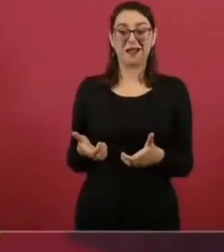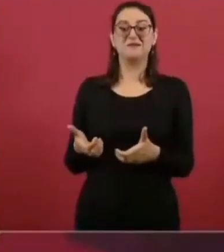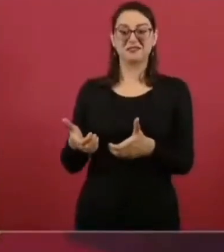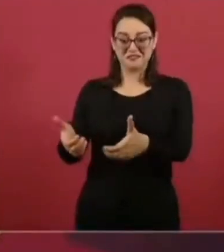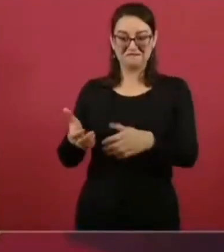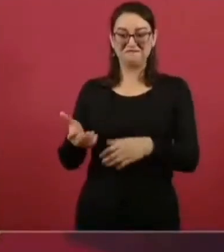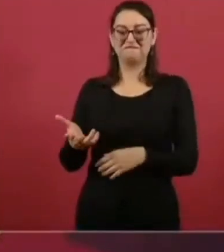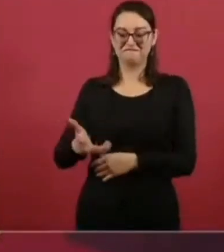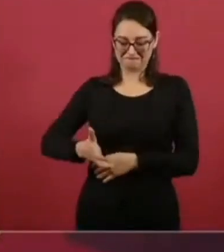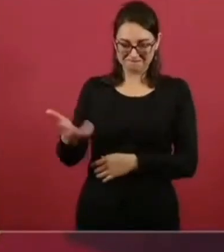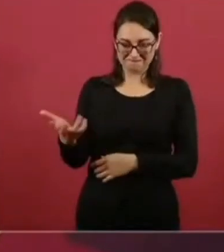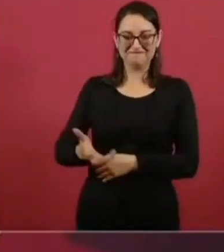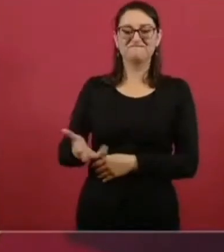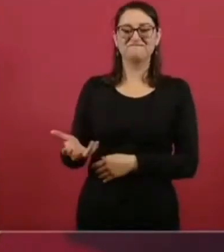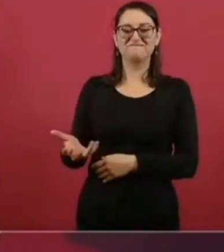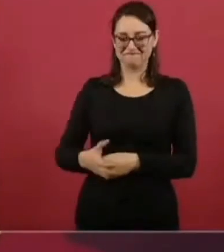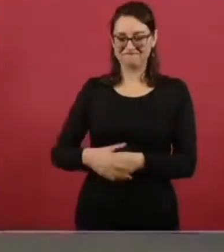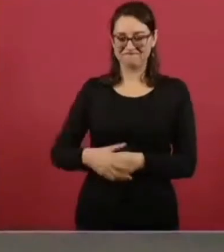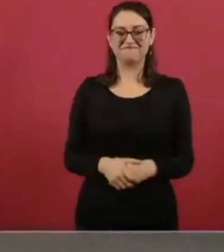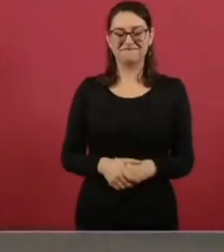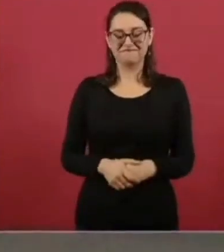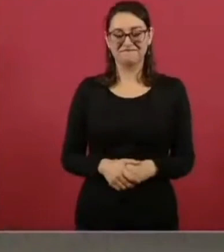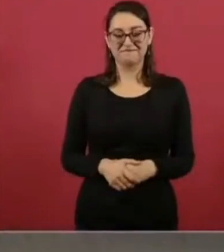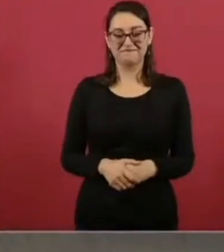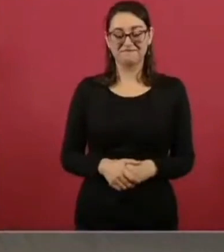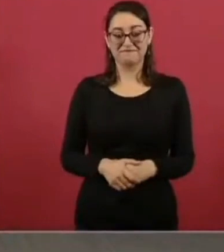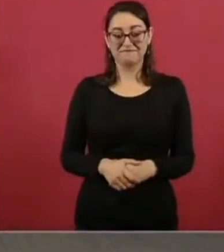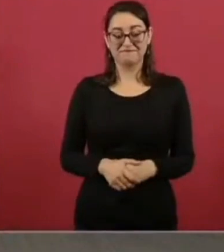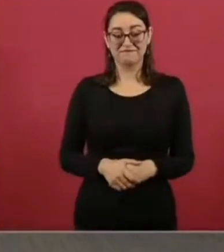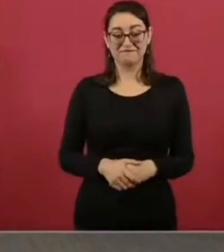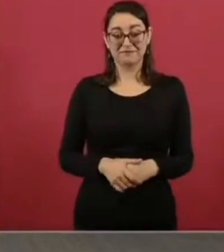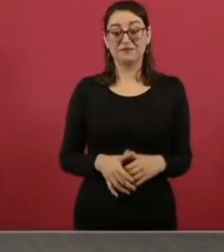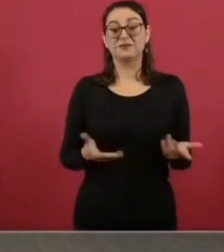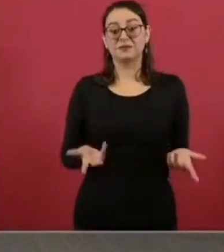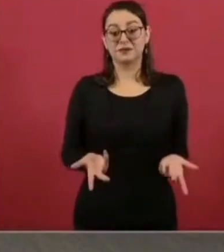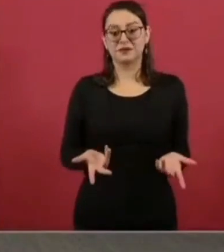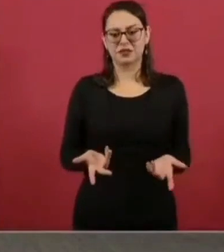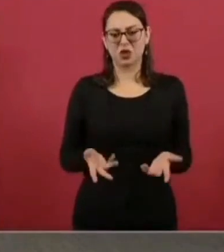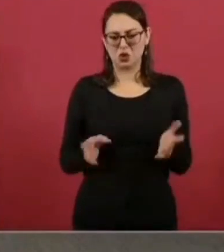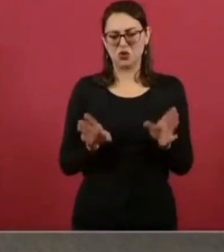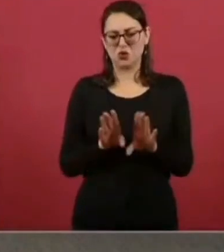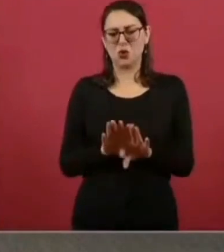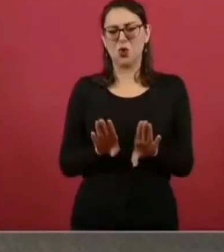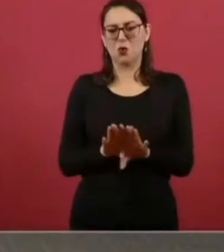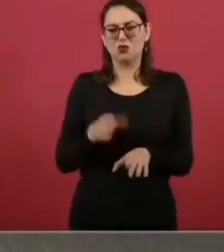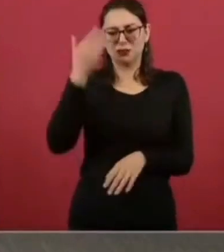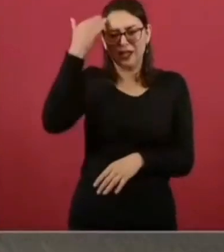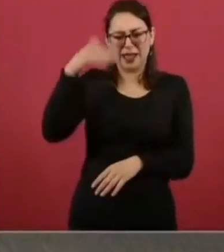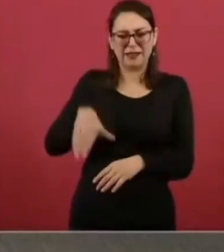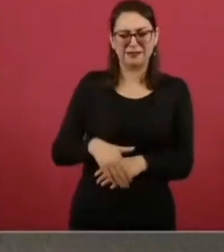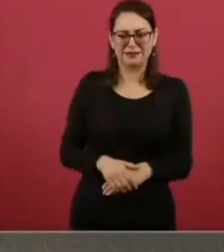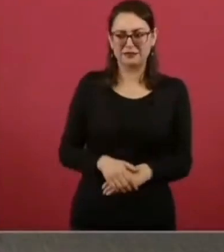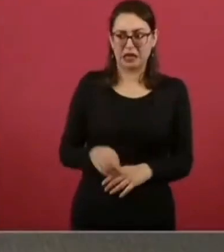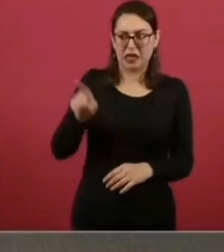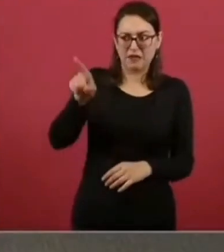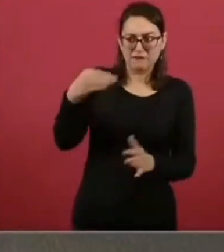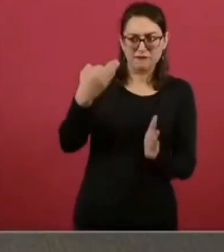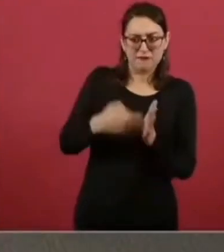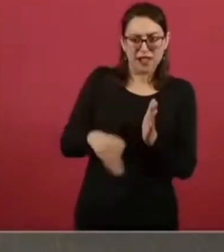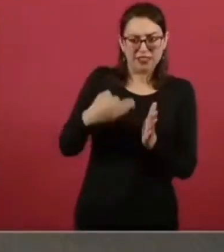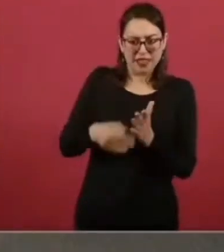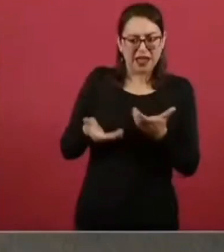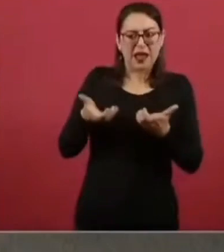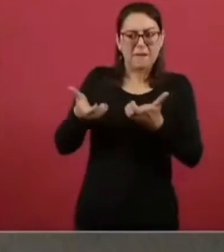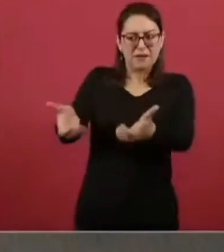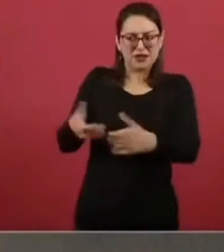Pero eso significó recoger los sentimientos de mucha gente